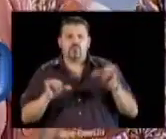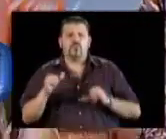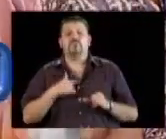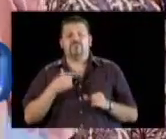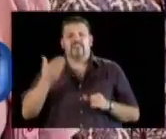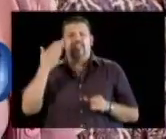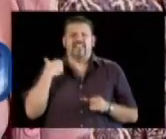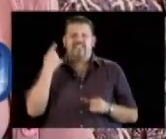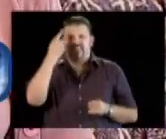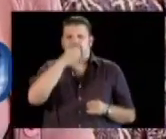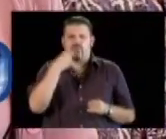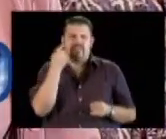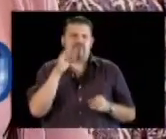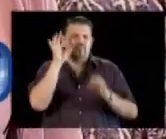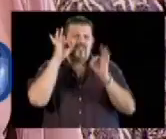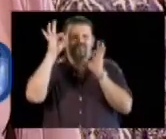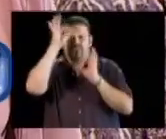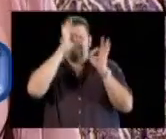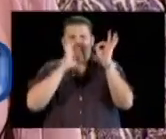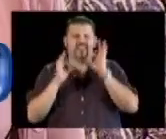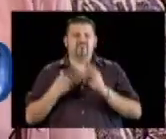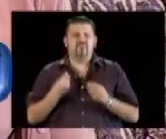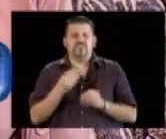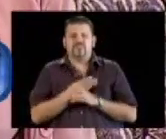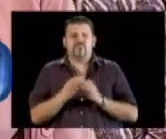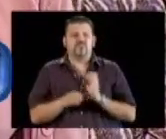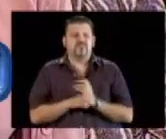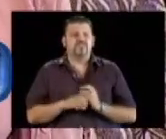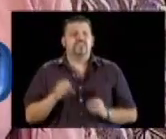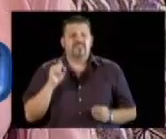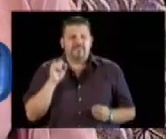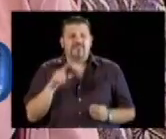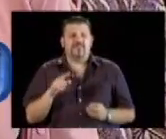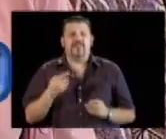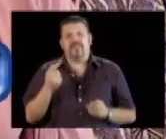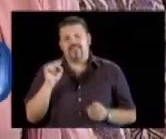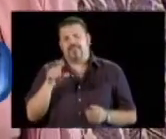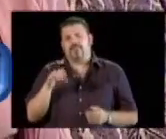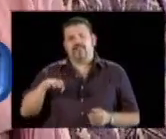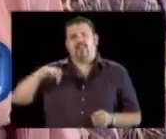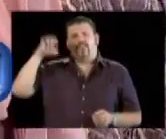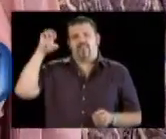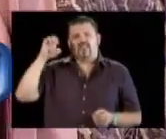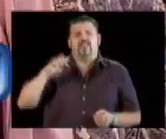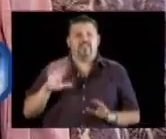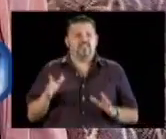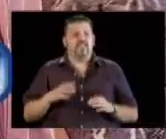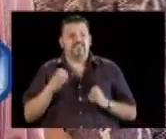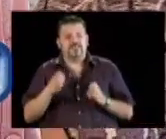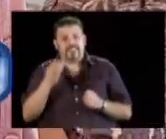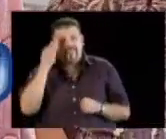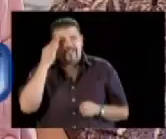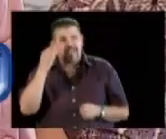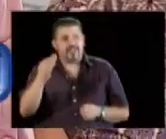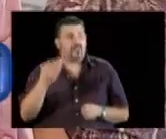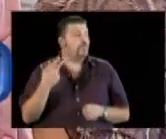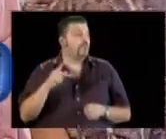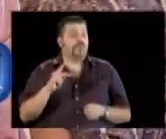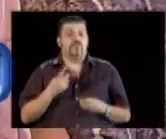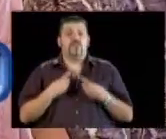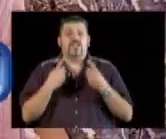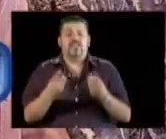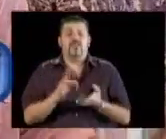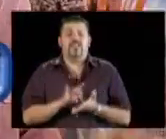tenía mi cara muy manchada y pues también la edad, ¿verdad? Que ya se me estaba cargando, pero les doy